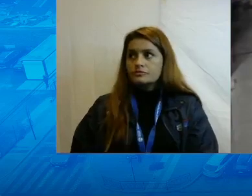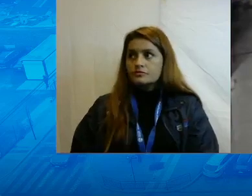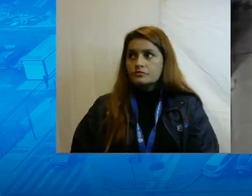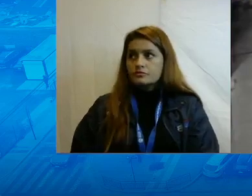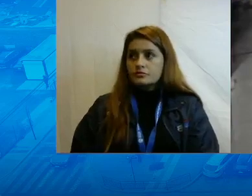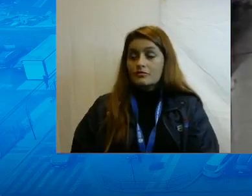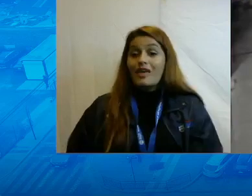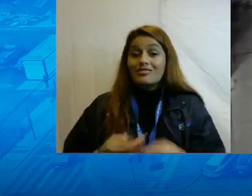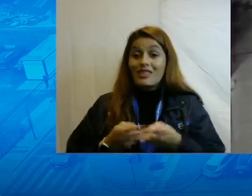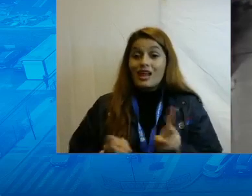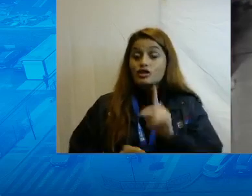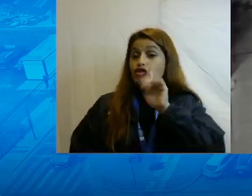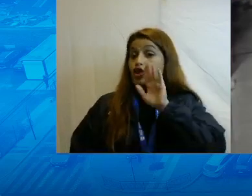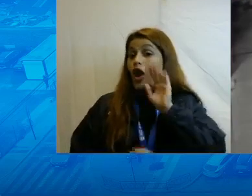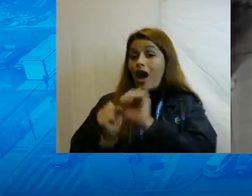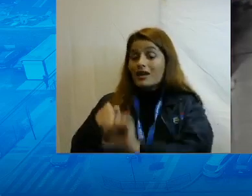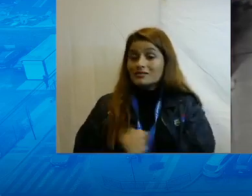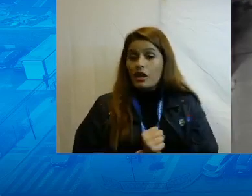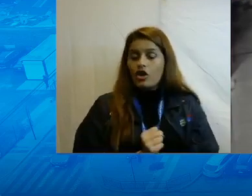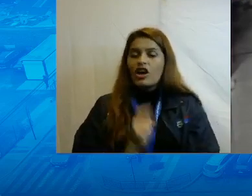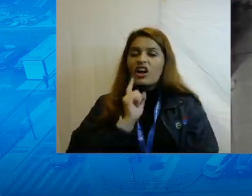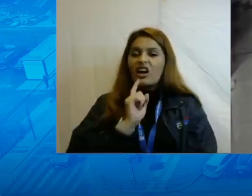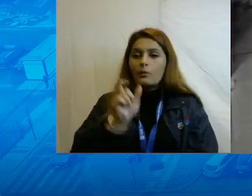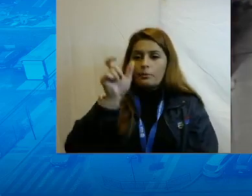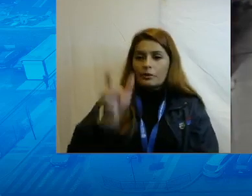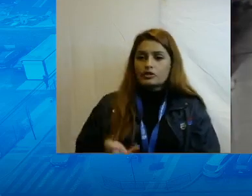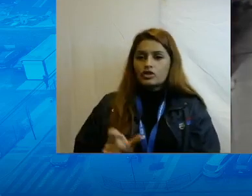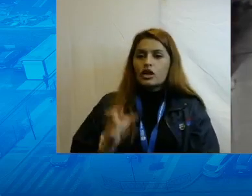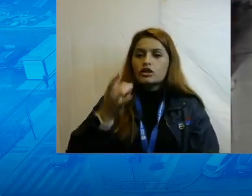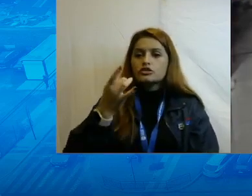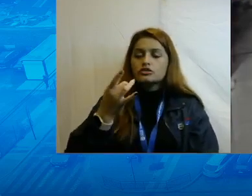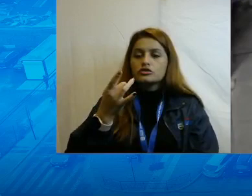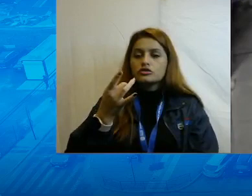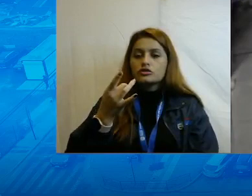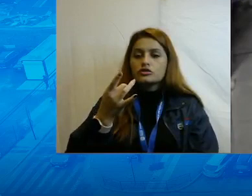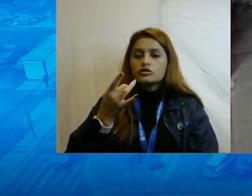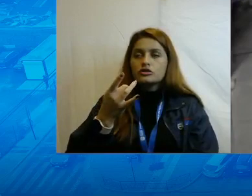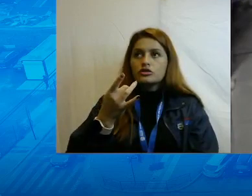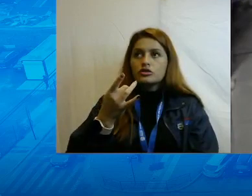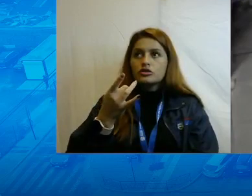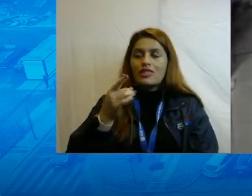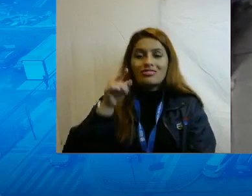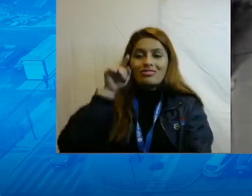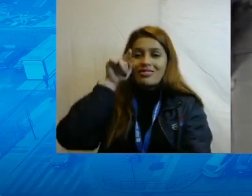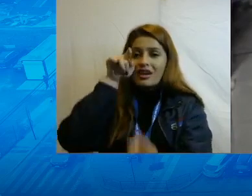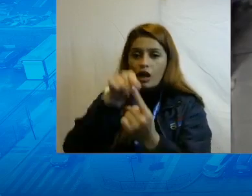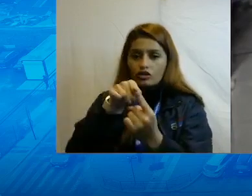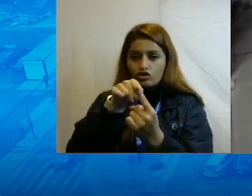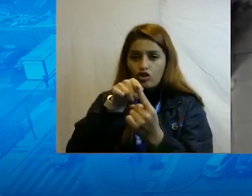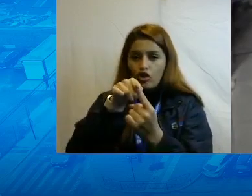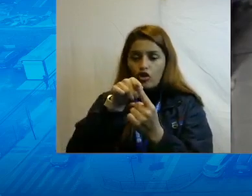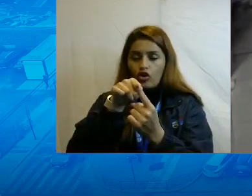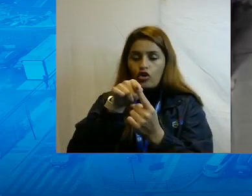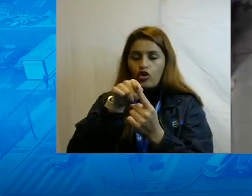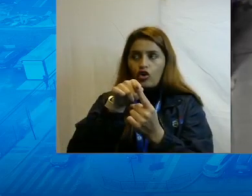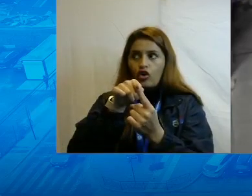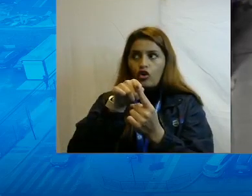El derecho de aseo está para el cobro directo, lo tenemos nosotros acá dentro de la municipalidad.